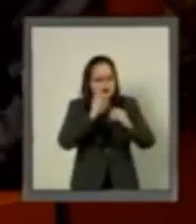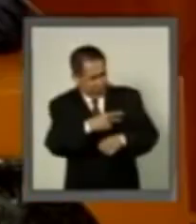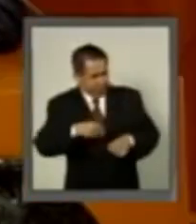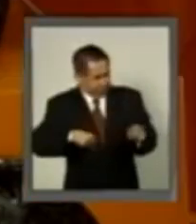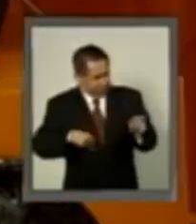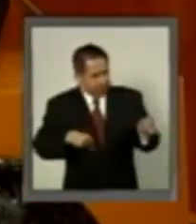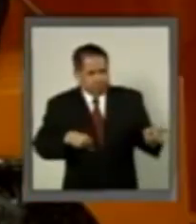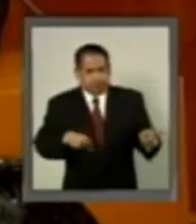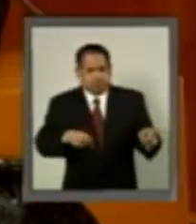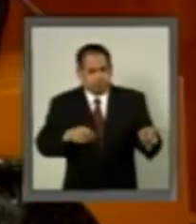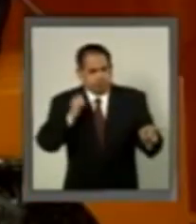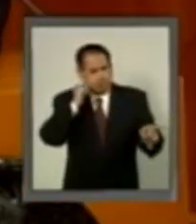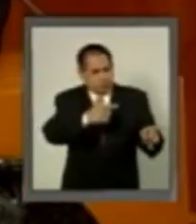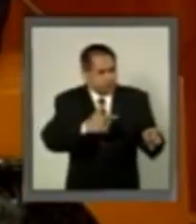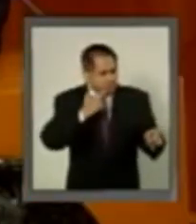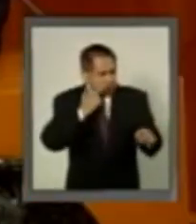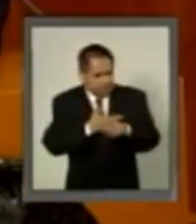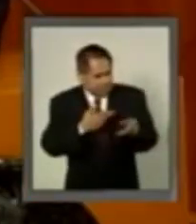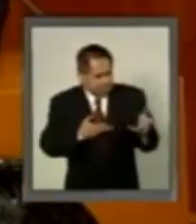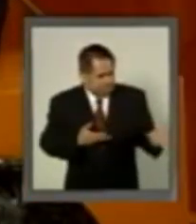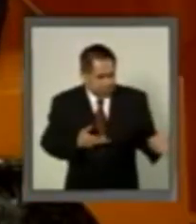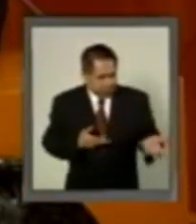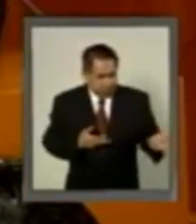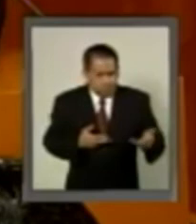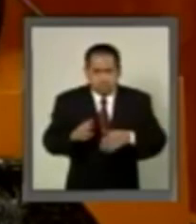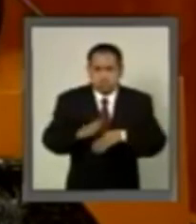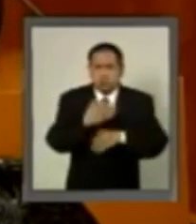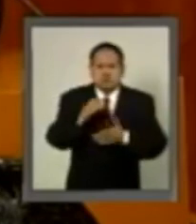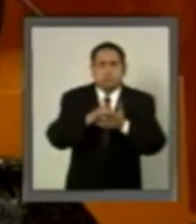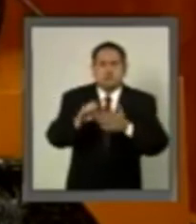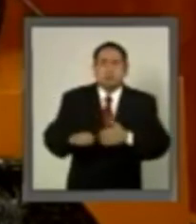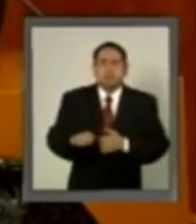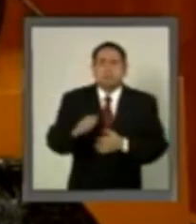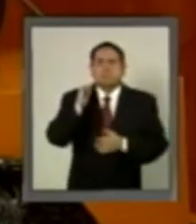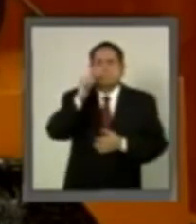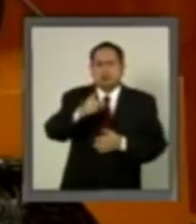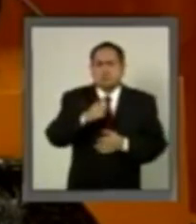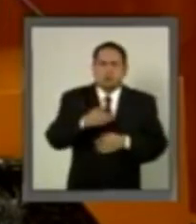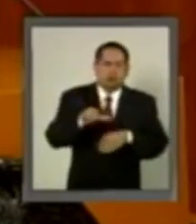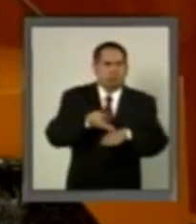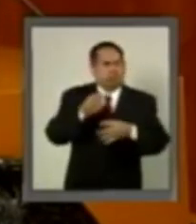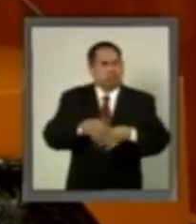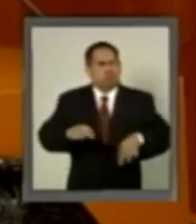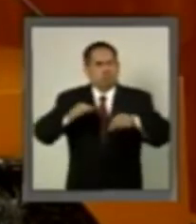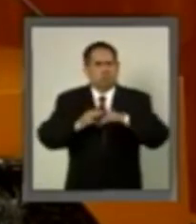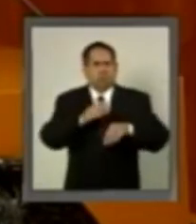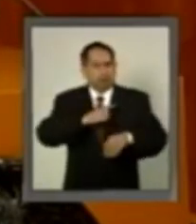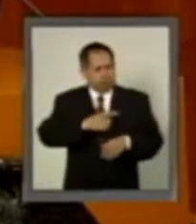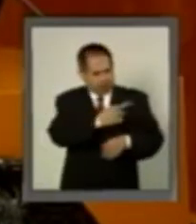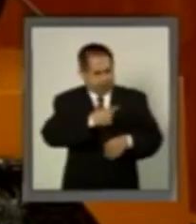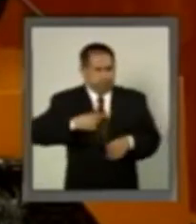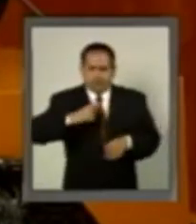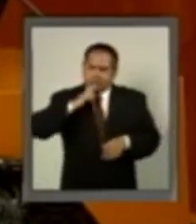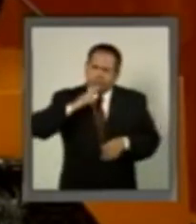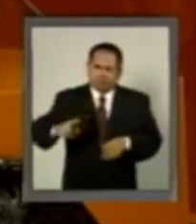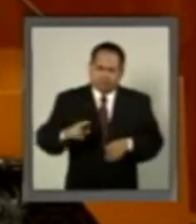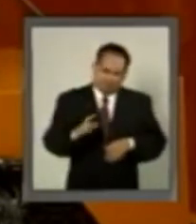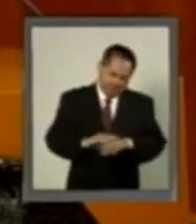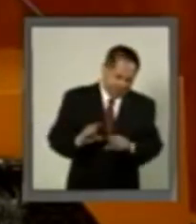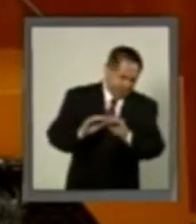que es lo que yo voy a presentar, y presentaré copia de los contratos que se adjudicaron, etcétera, etcétera, ¿no? Quien tiene el caso concreto, lo que salió en el periódico